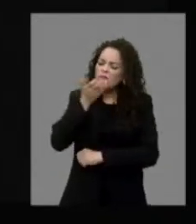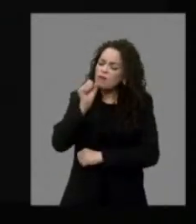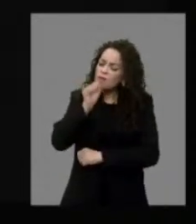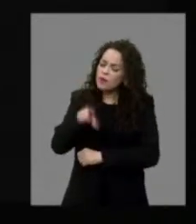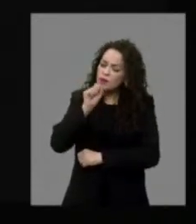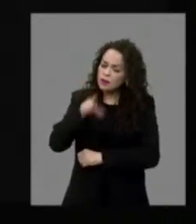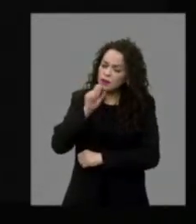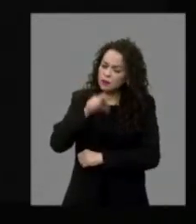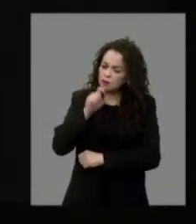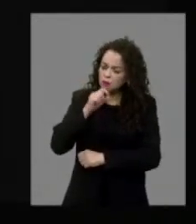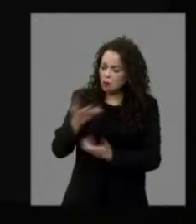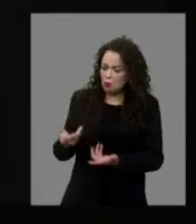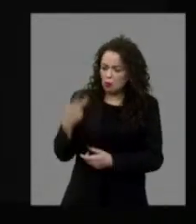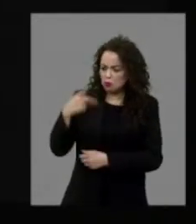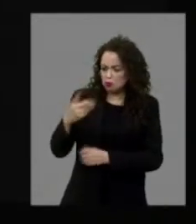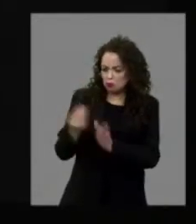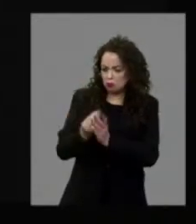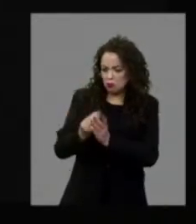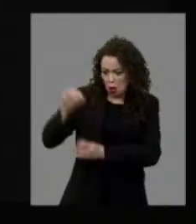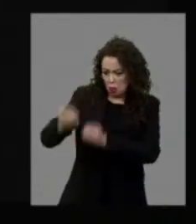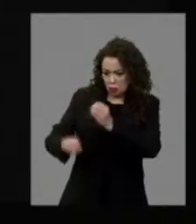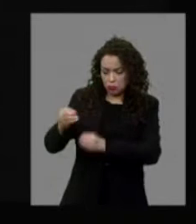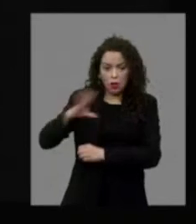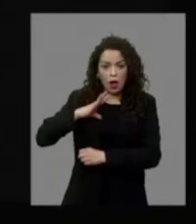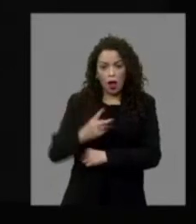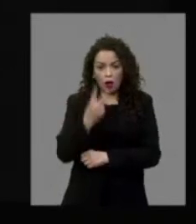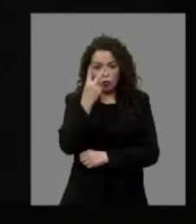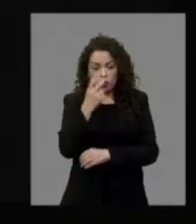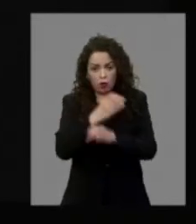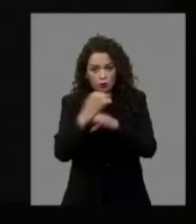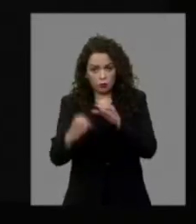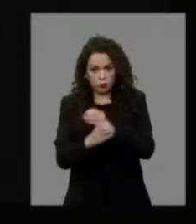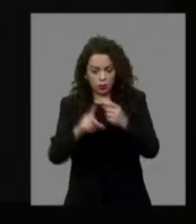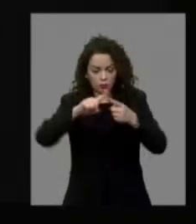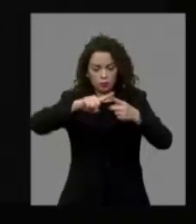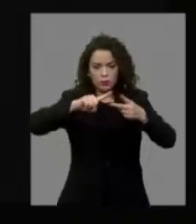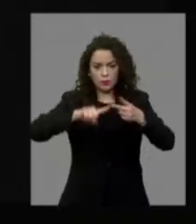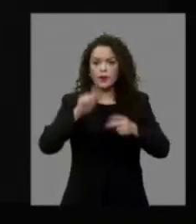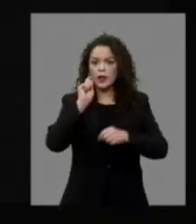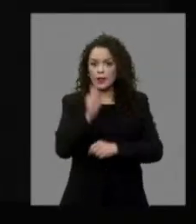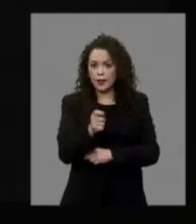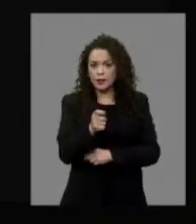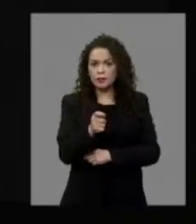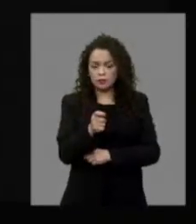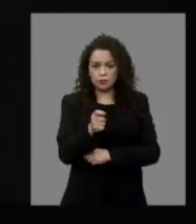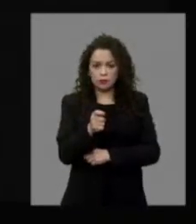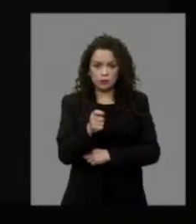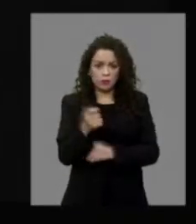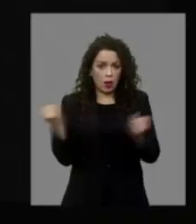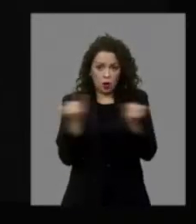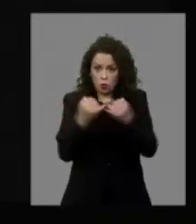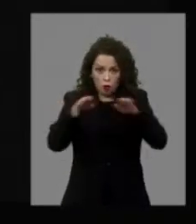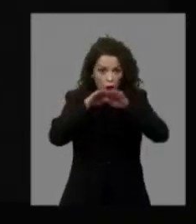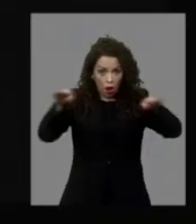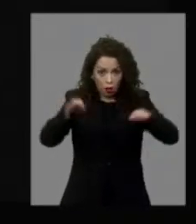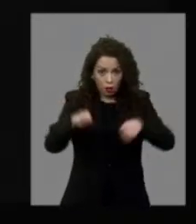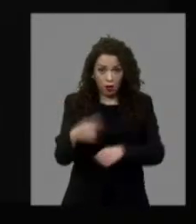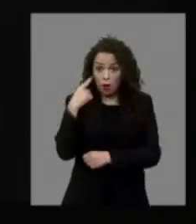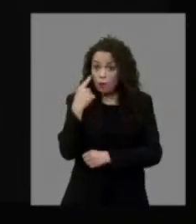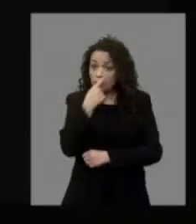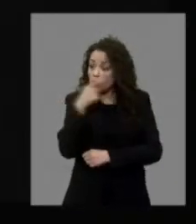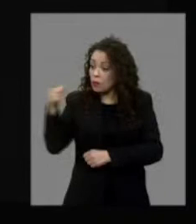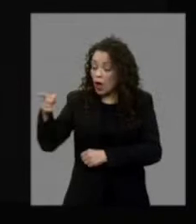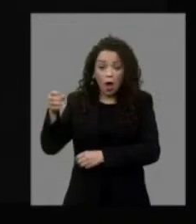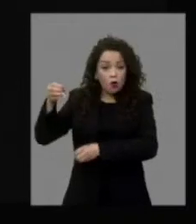tenemos dos partes que tienen un principio de igualdad ante el juez, y el